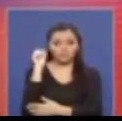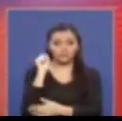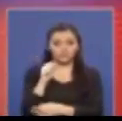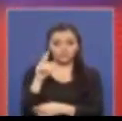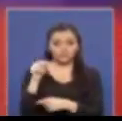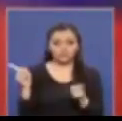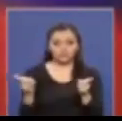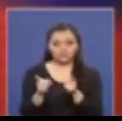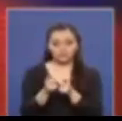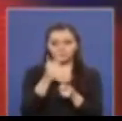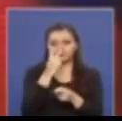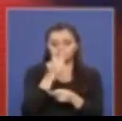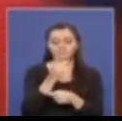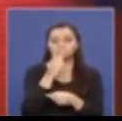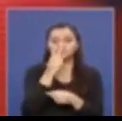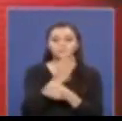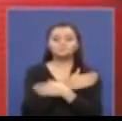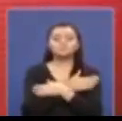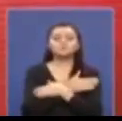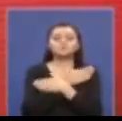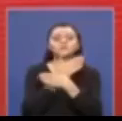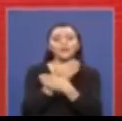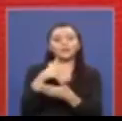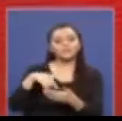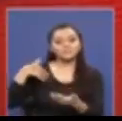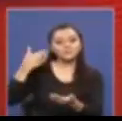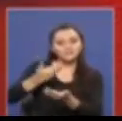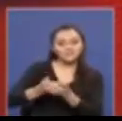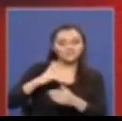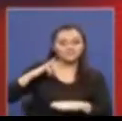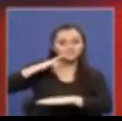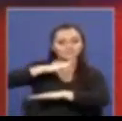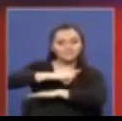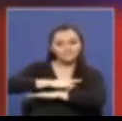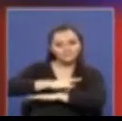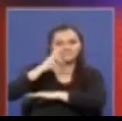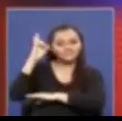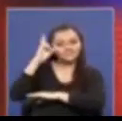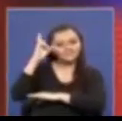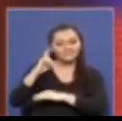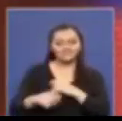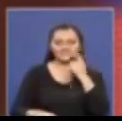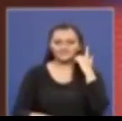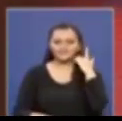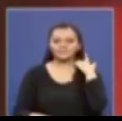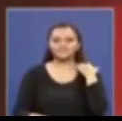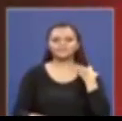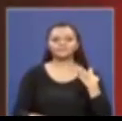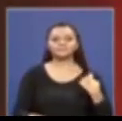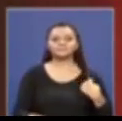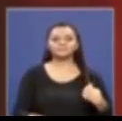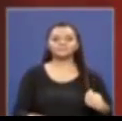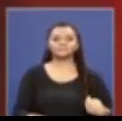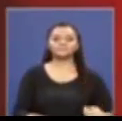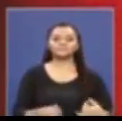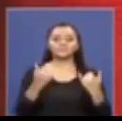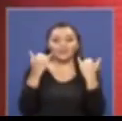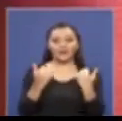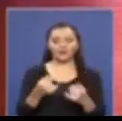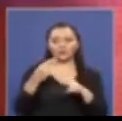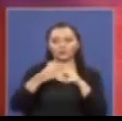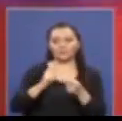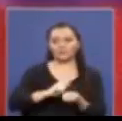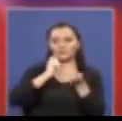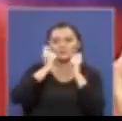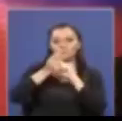no? Ya, veamos el saludo que dimos a nuestra llegada a esa hermana república, ahora Estado Plurinacional